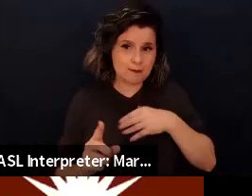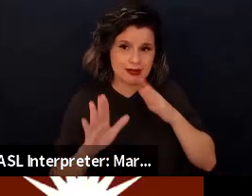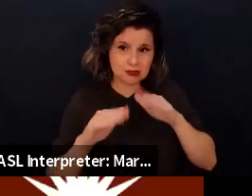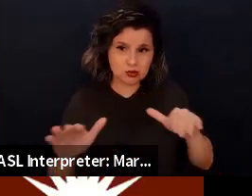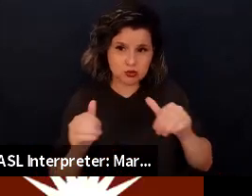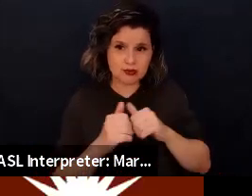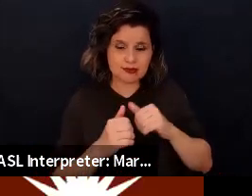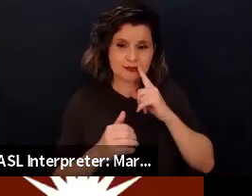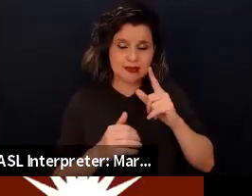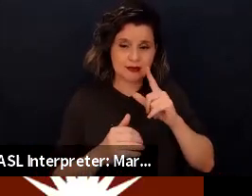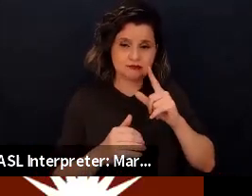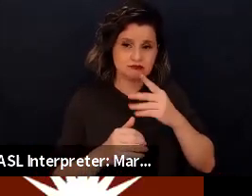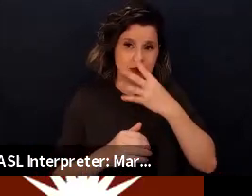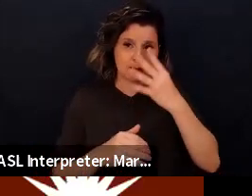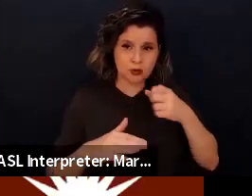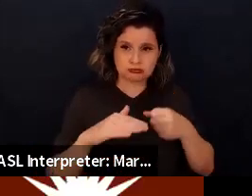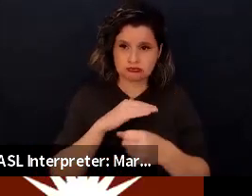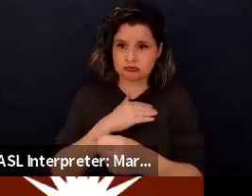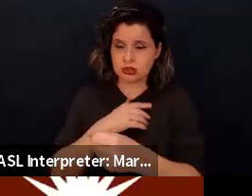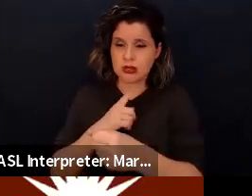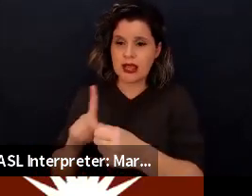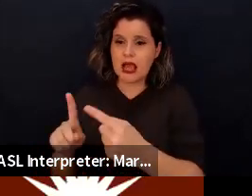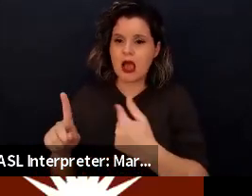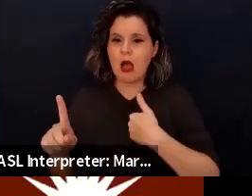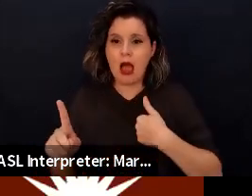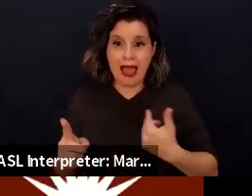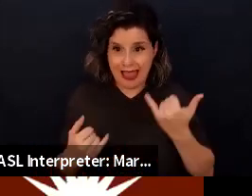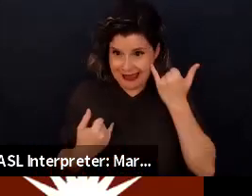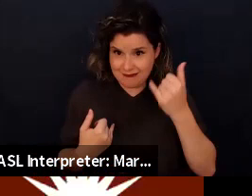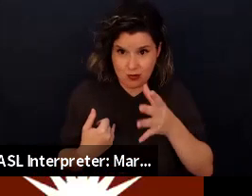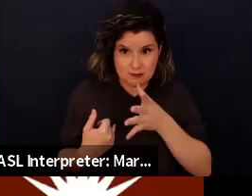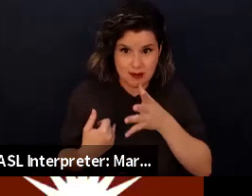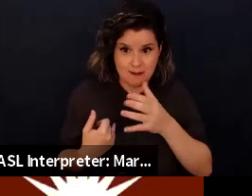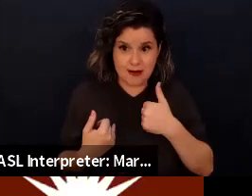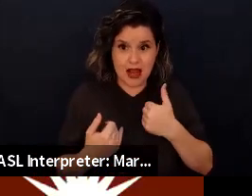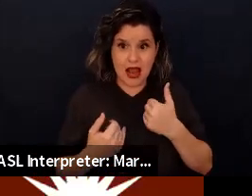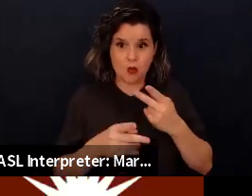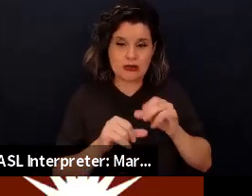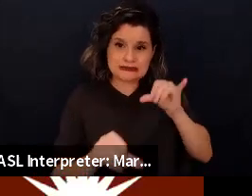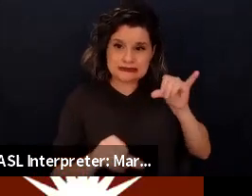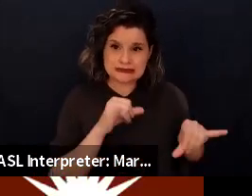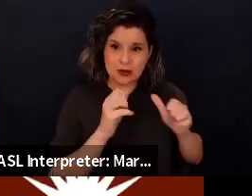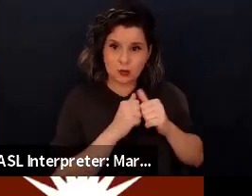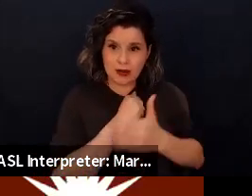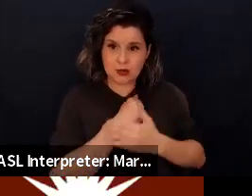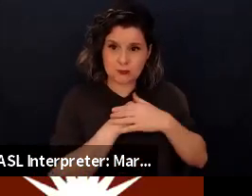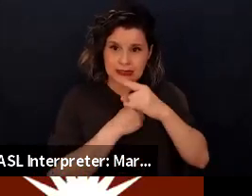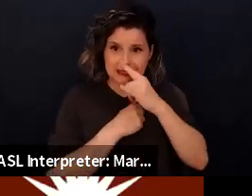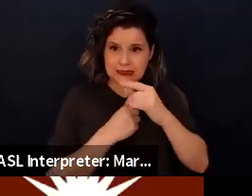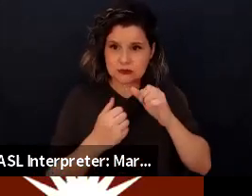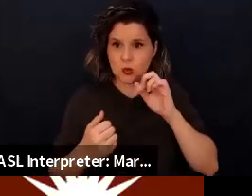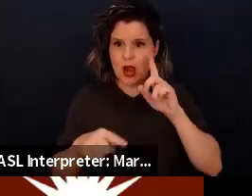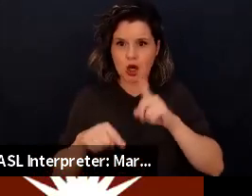que inmigran, pues podrían haber dicho, oh, yo si fuera mamá, me quedara en mi país con mis hijos, o yo no podría poner